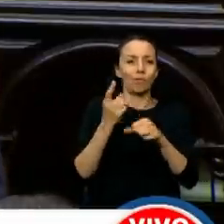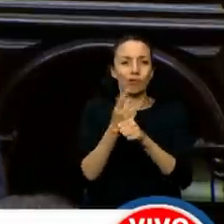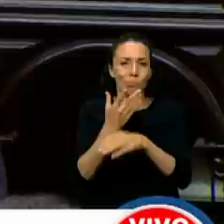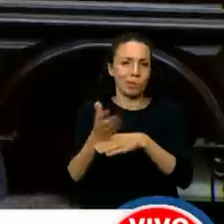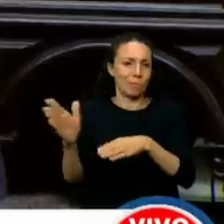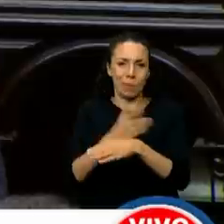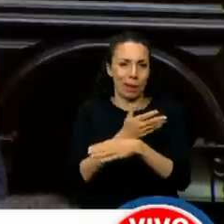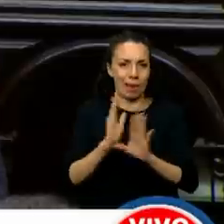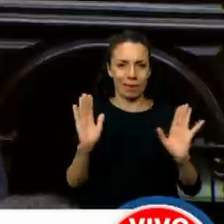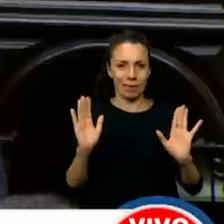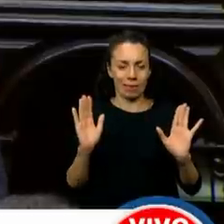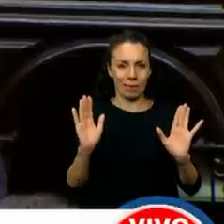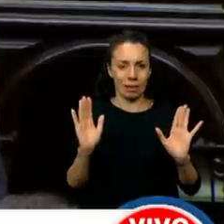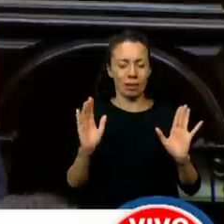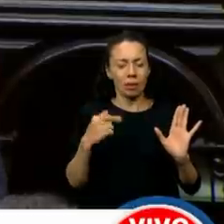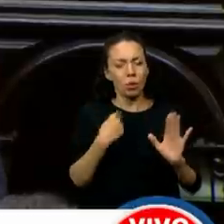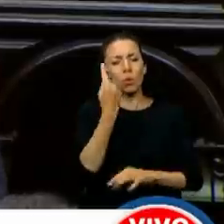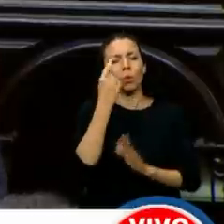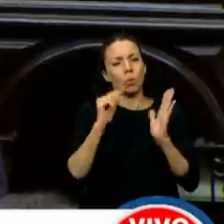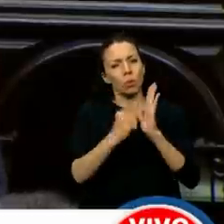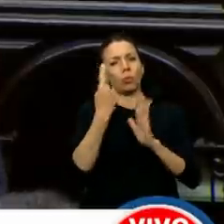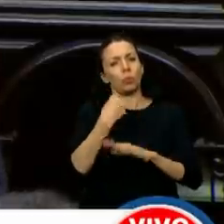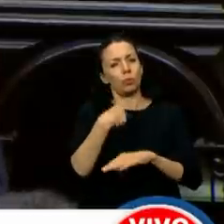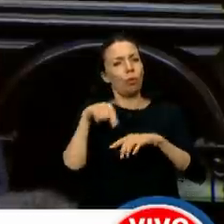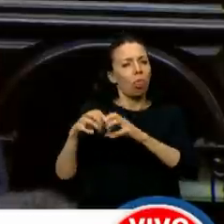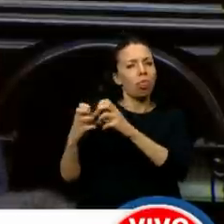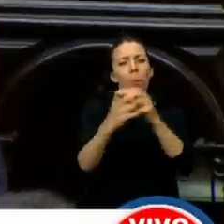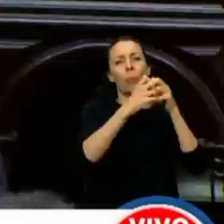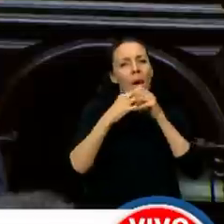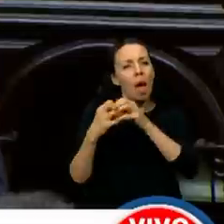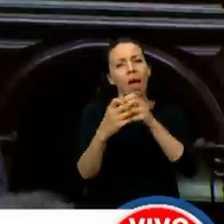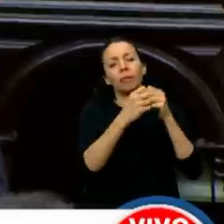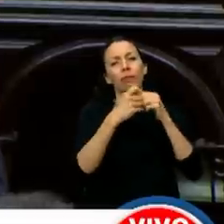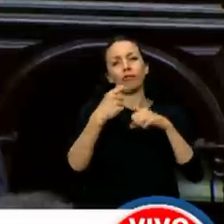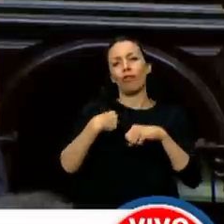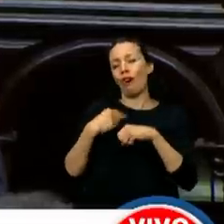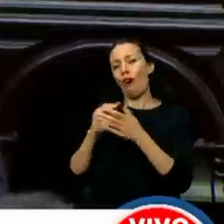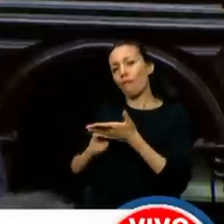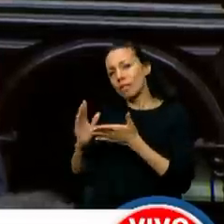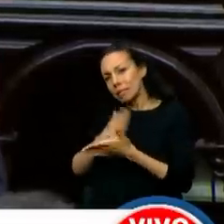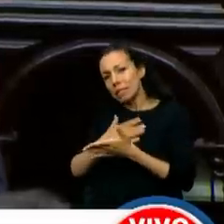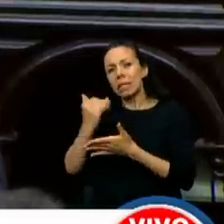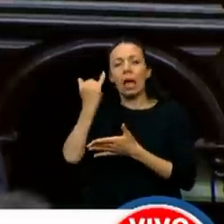a mí me llamó mucho la atención en el debate que lo seguí desde este recinto o desde el mismo despacho